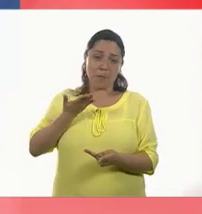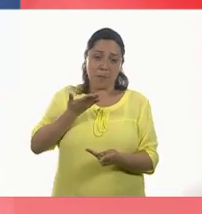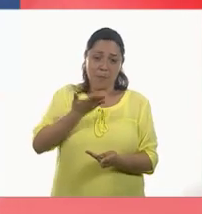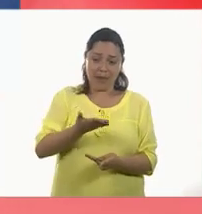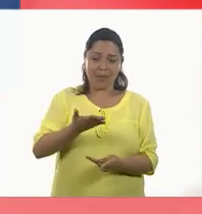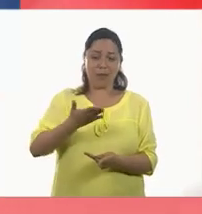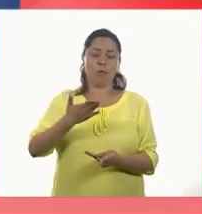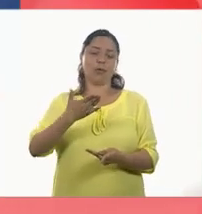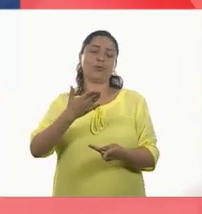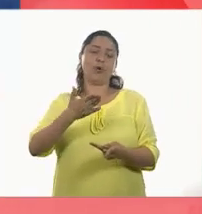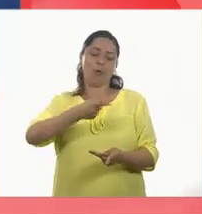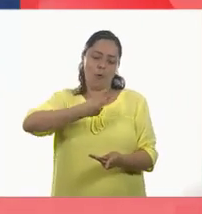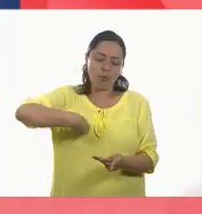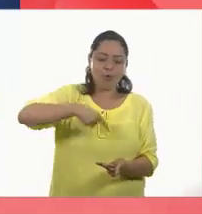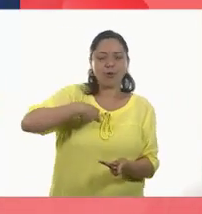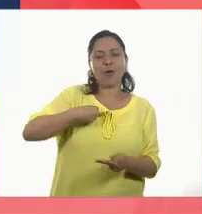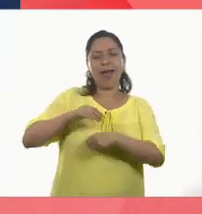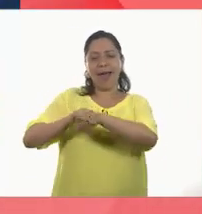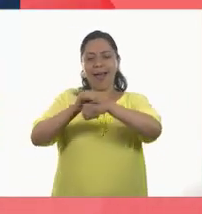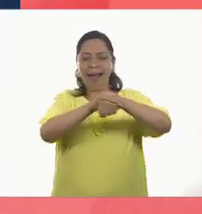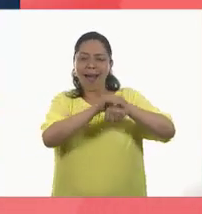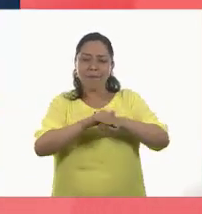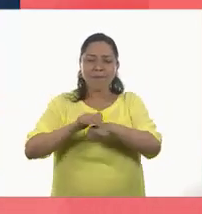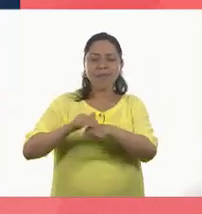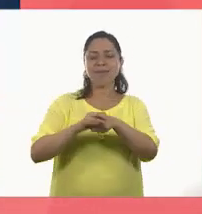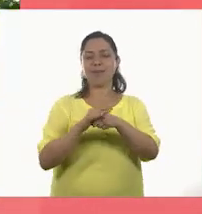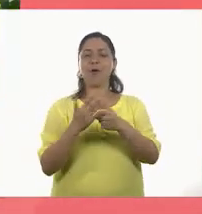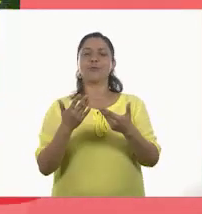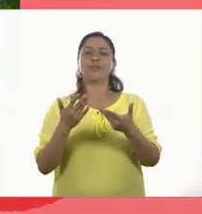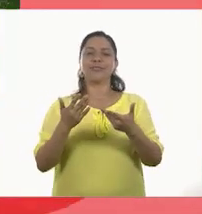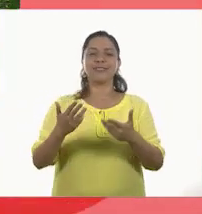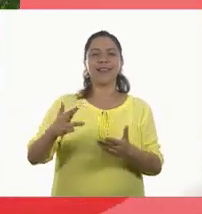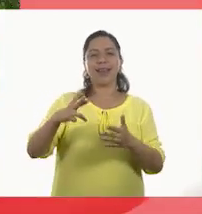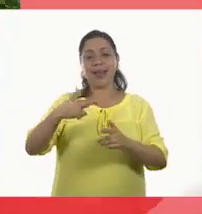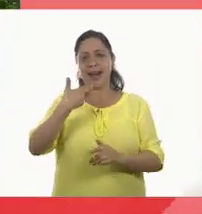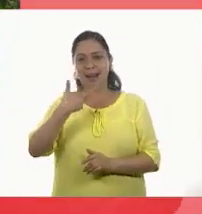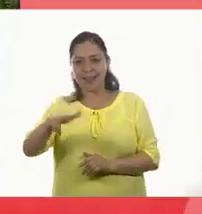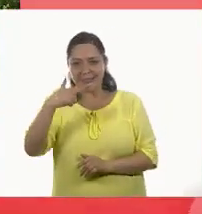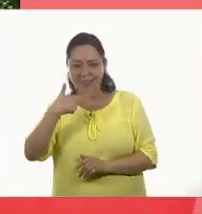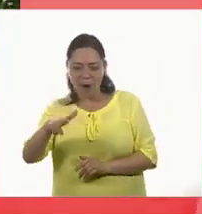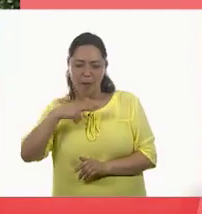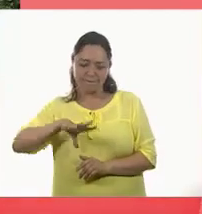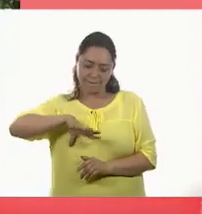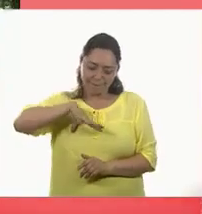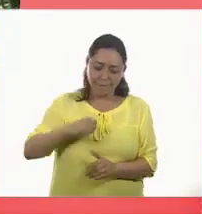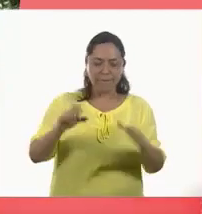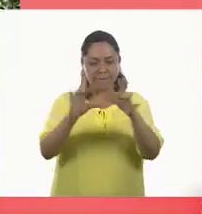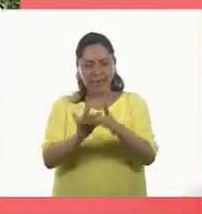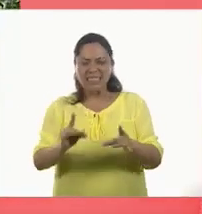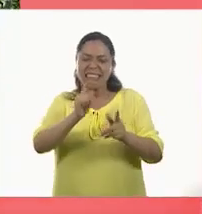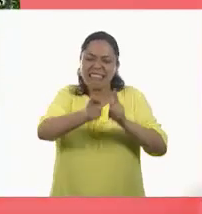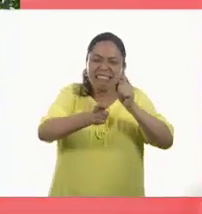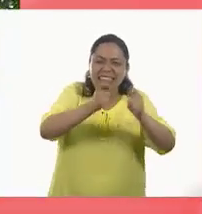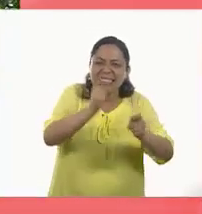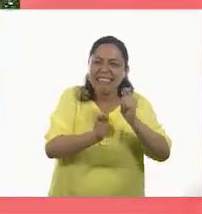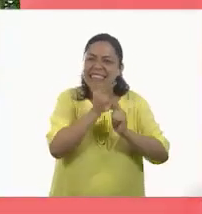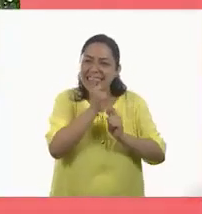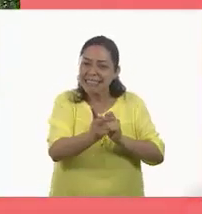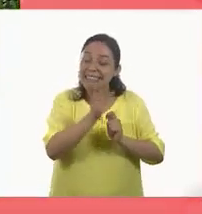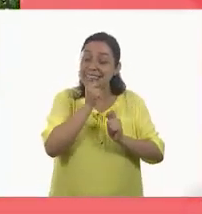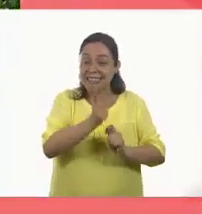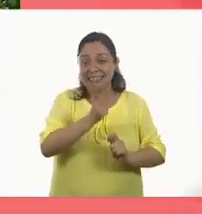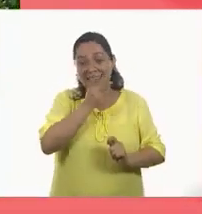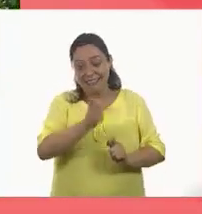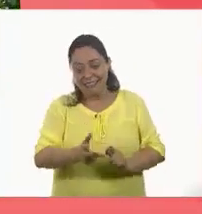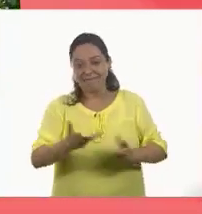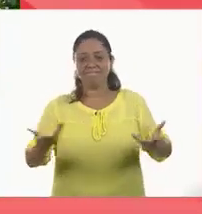en el lenguaje de amigos. En muchos restaurantes hacen esfuerzos por explicarlas. Gracia y